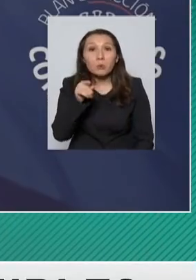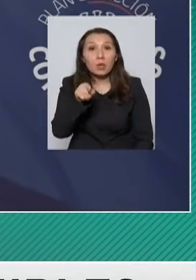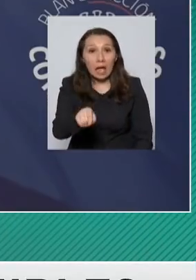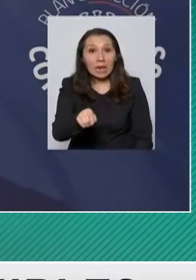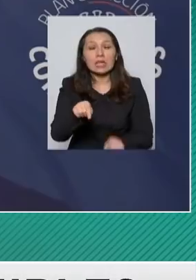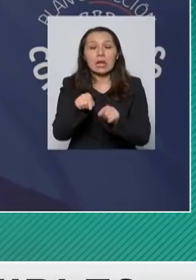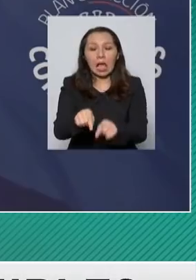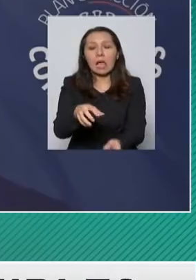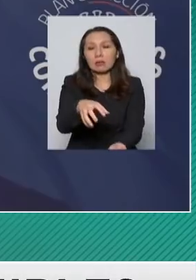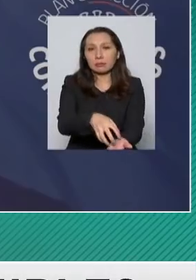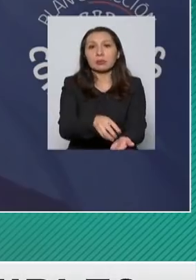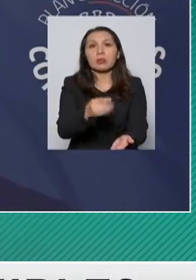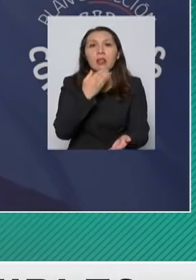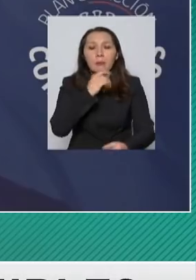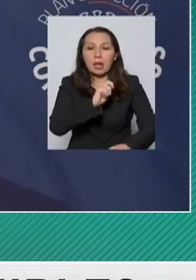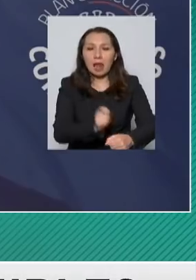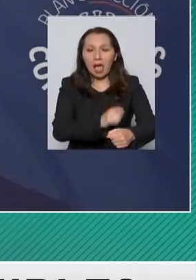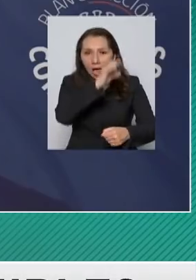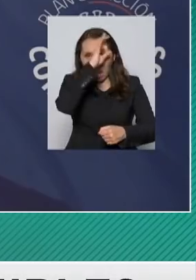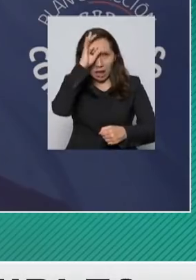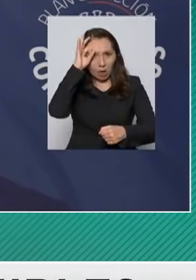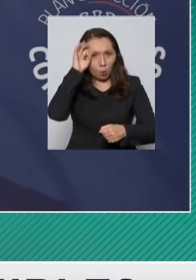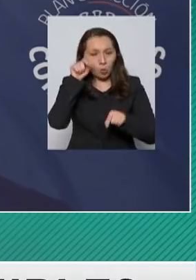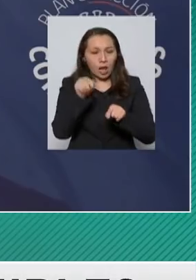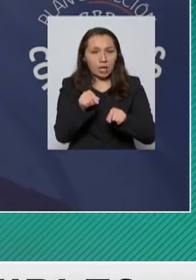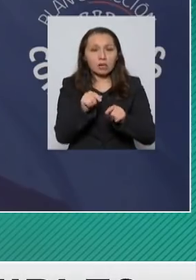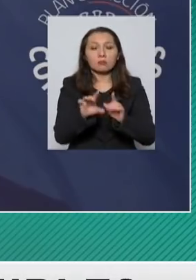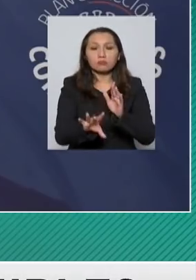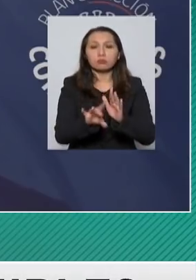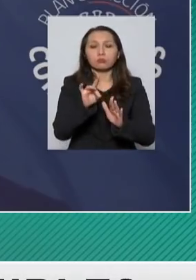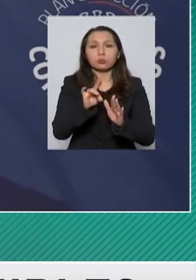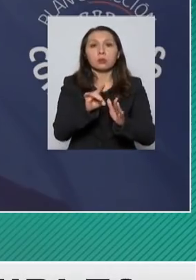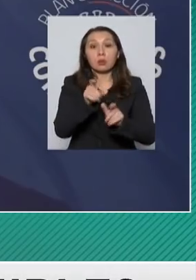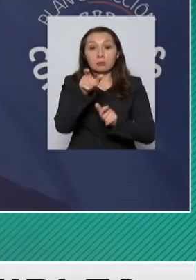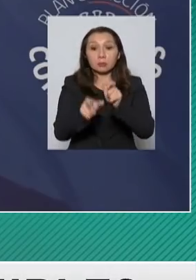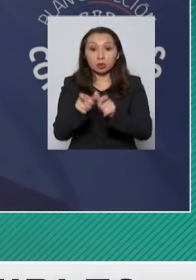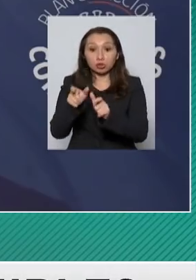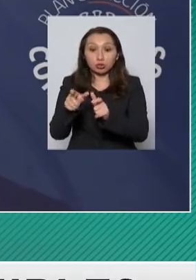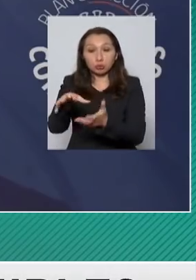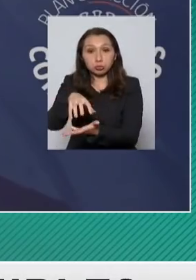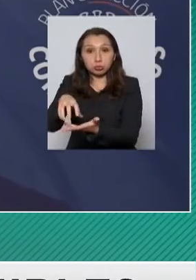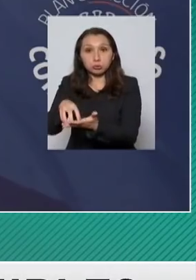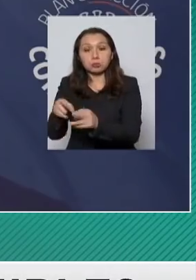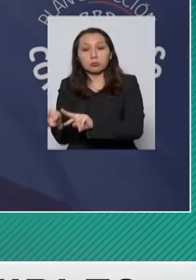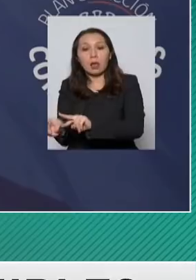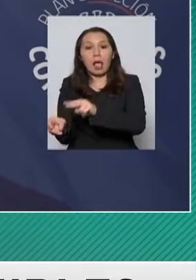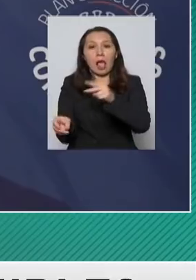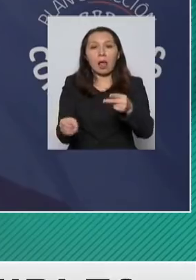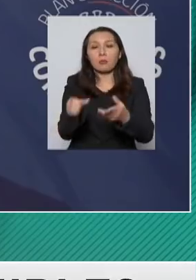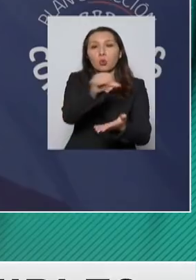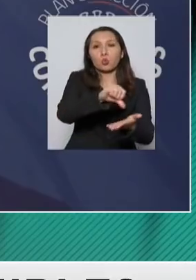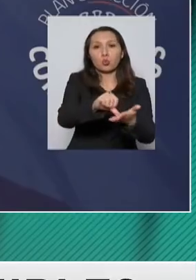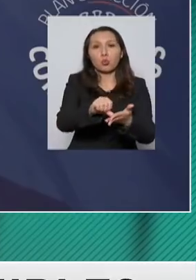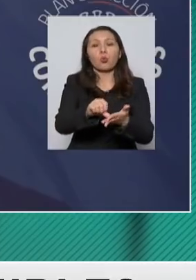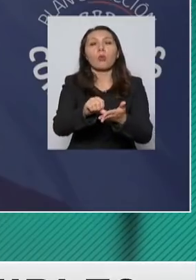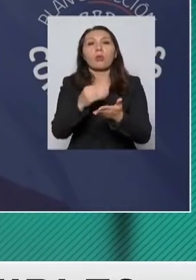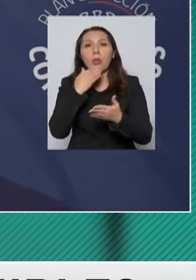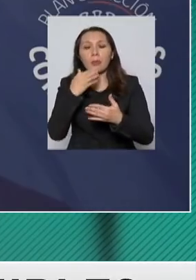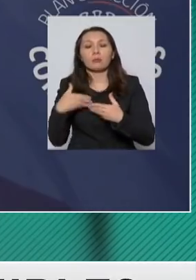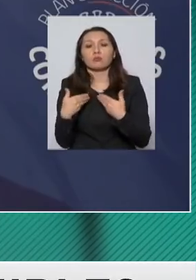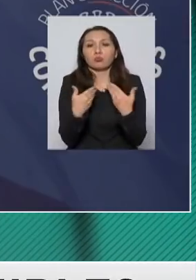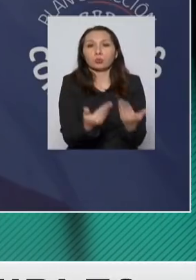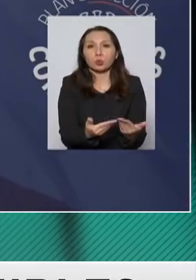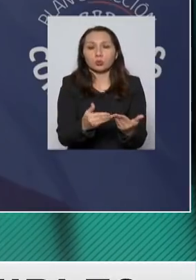y en la región de la Araucanía, en donde hemos trasladado pacientes hacia otras ciudades, hemos enviado